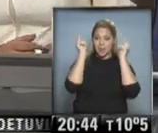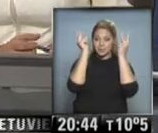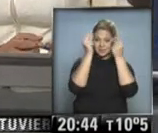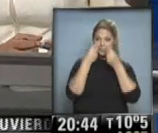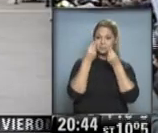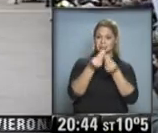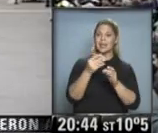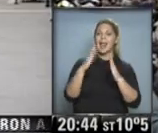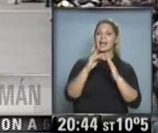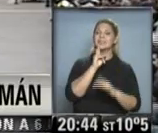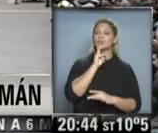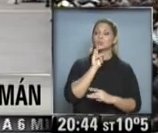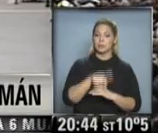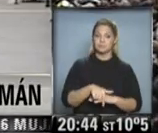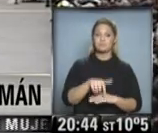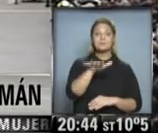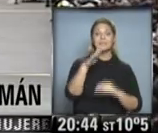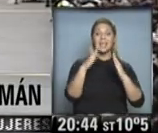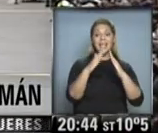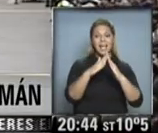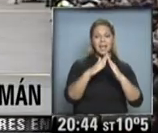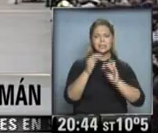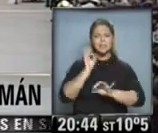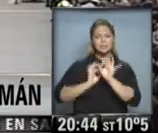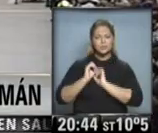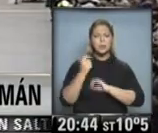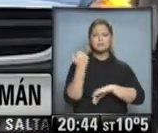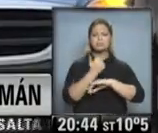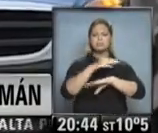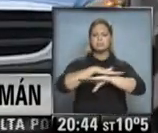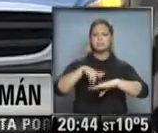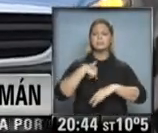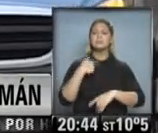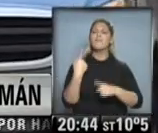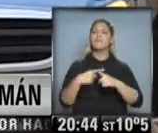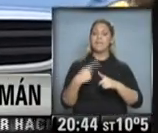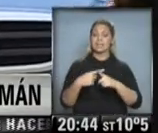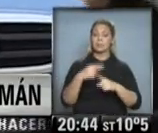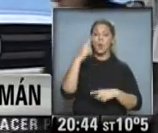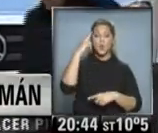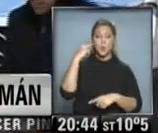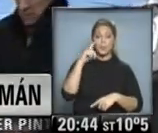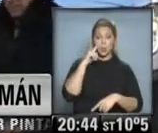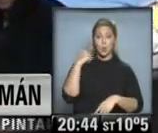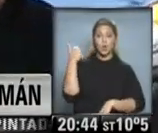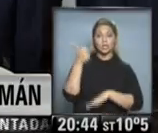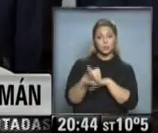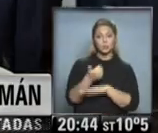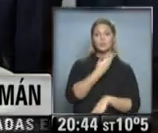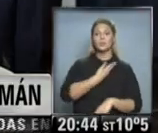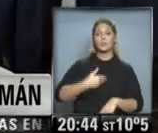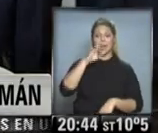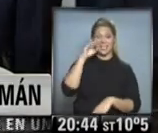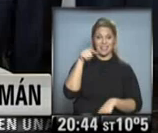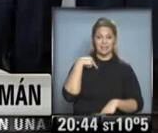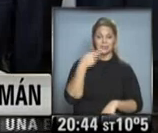formal. La Casa Histórica fue el escenario principal de los festejos por el 9 de julio, encabezados por la presidenta Cristina